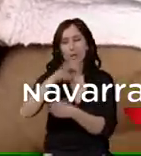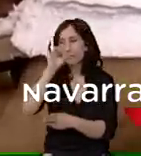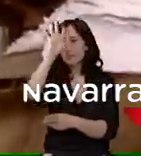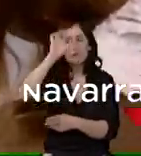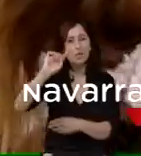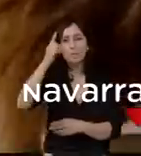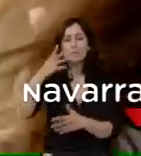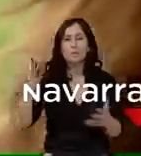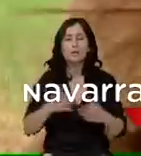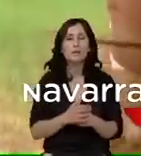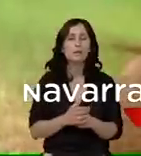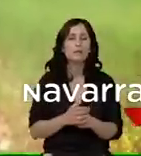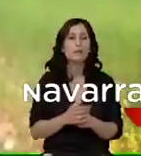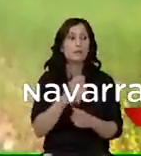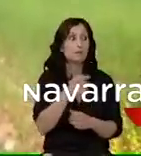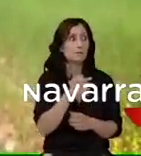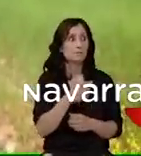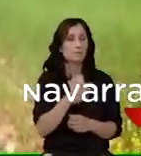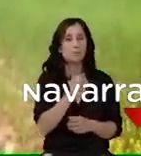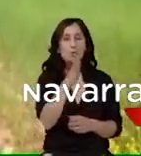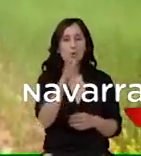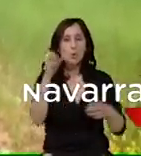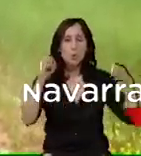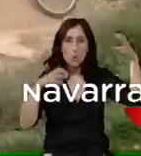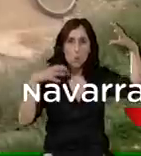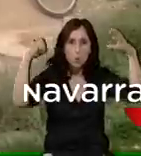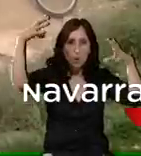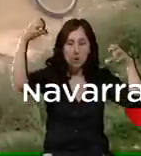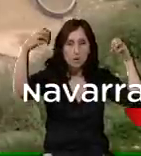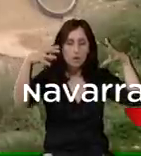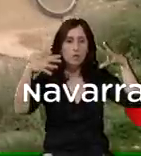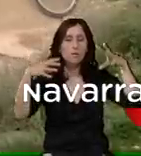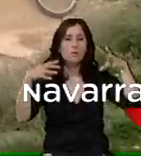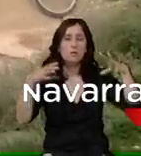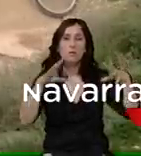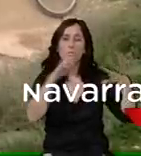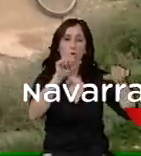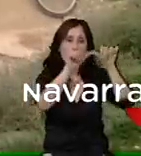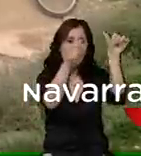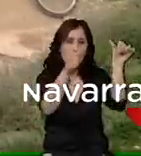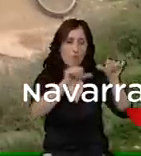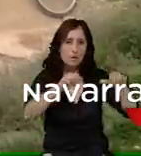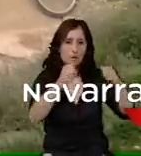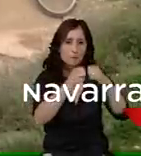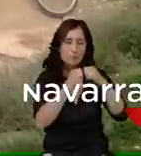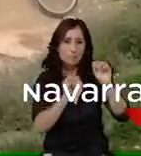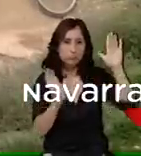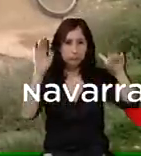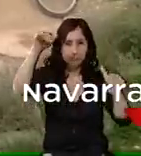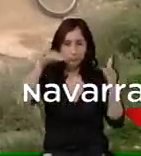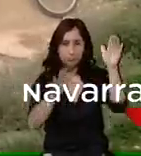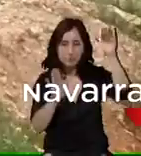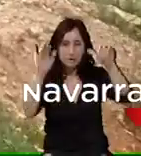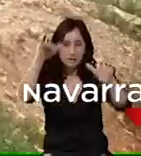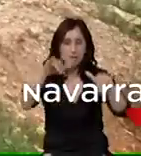Pues se quedan muy sorprendidos, sobre todo de las luces, de las formaciones que tenemos, de lo que sería la estepa, de